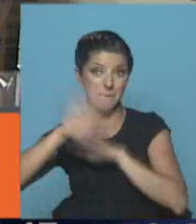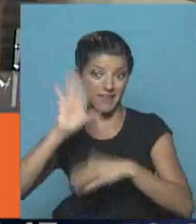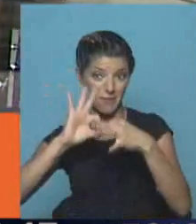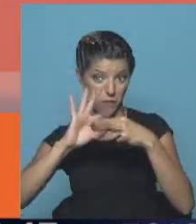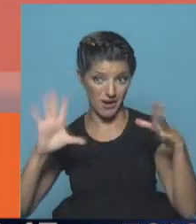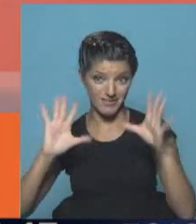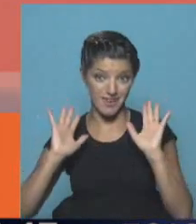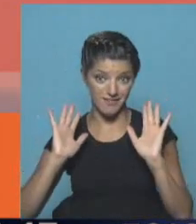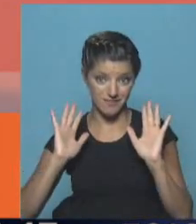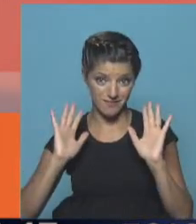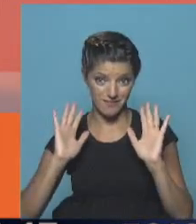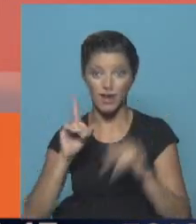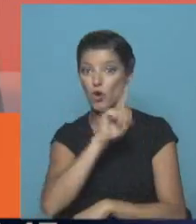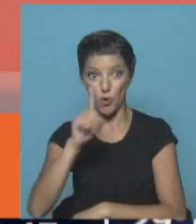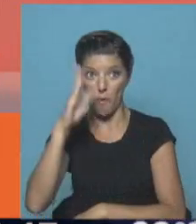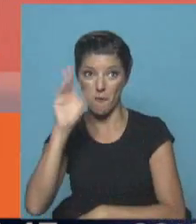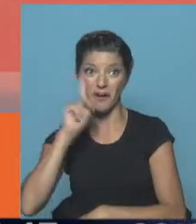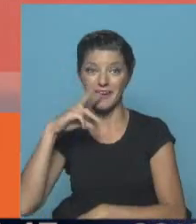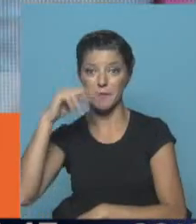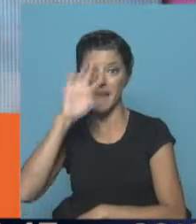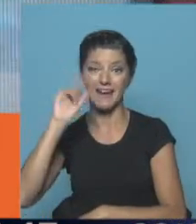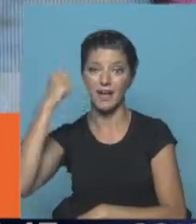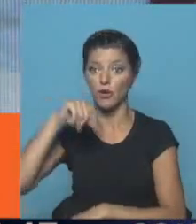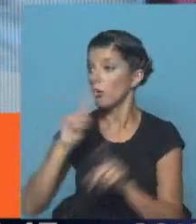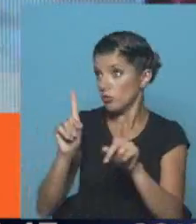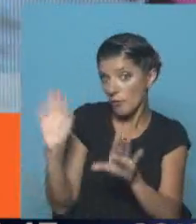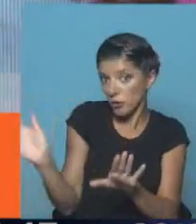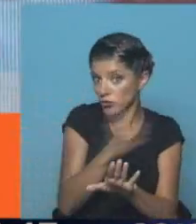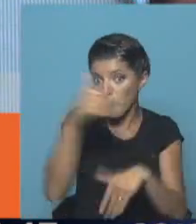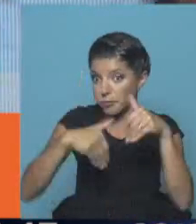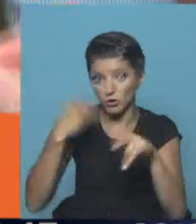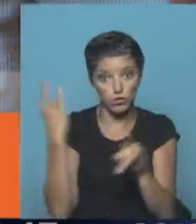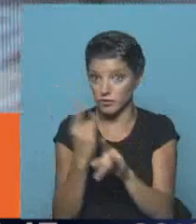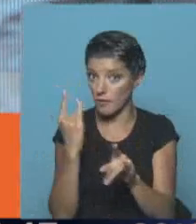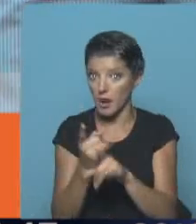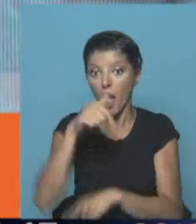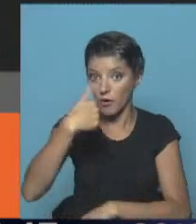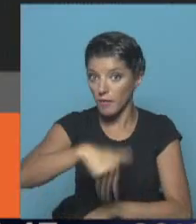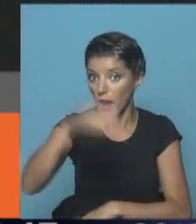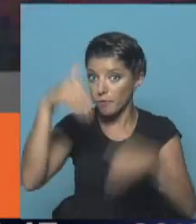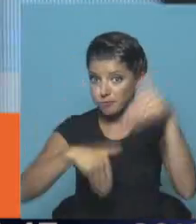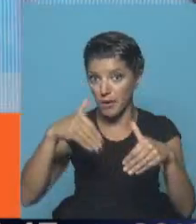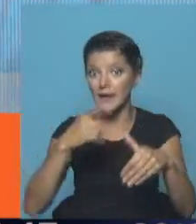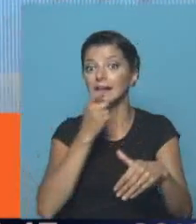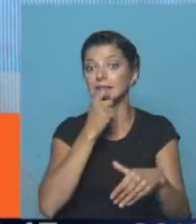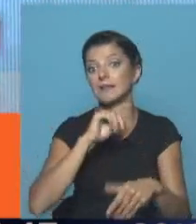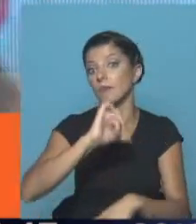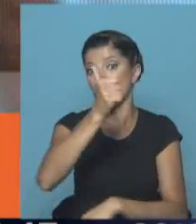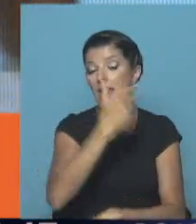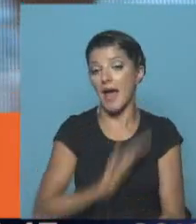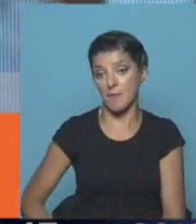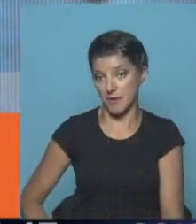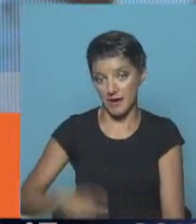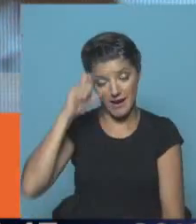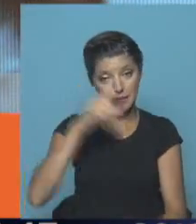en los no bolivarianos. No, porque en todos hubo elecciones. En ninguno dejó de haber elecciones. Ahora hay elecciones. Si gana el candidato de Correa, es elegido en elecciones. Evo